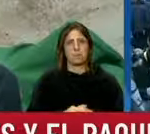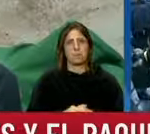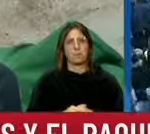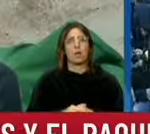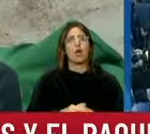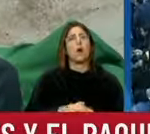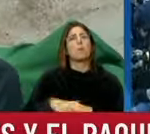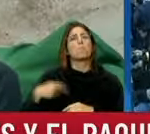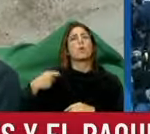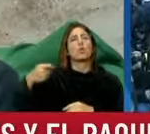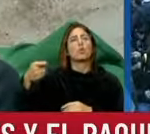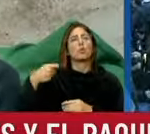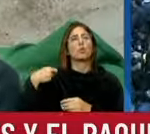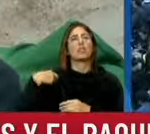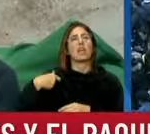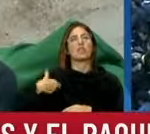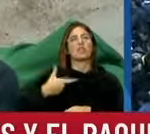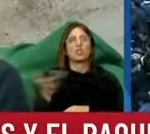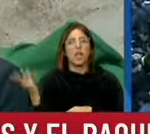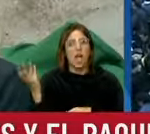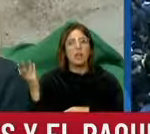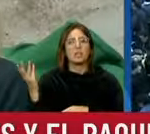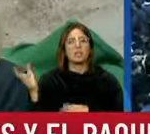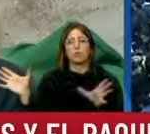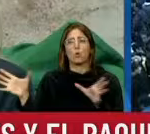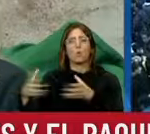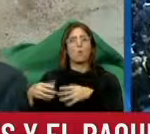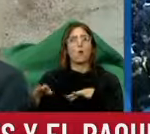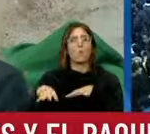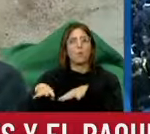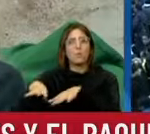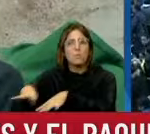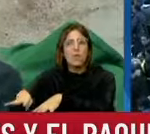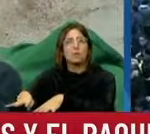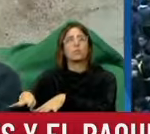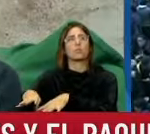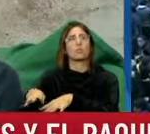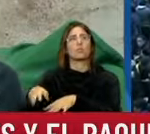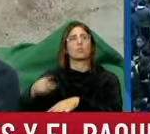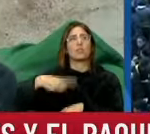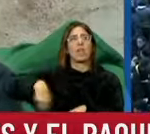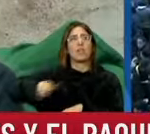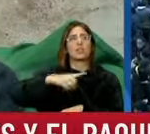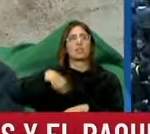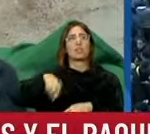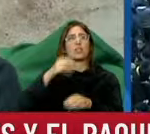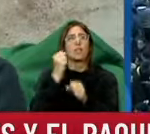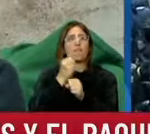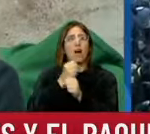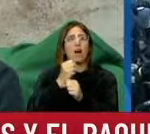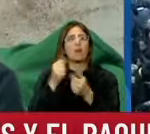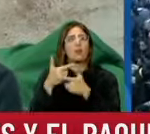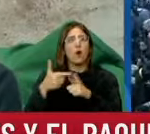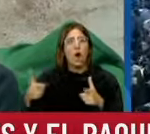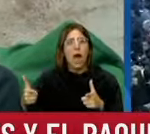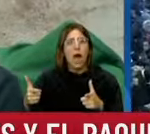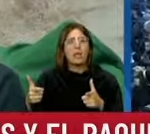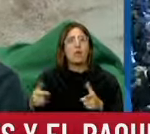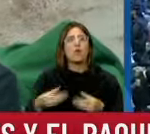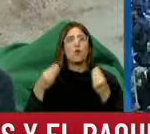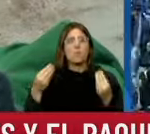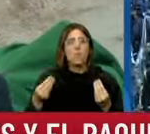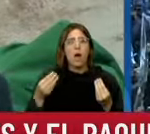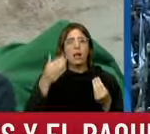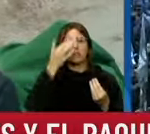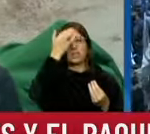personal. Bueno. Los nombres nunca tienen que estar por encima del proyecto. Bueno. Y el otro día quedó claro, eligió a su hijito, pero